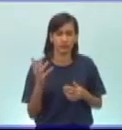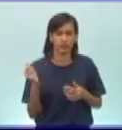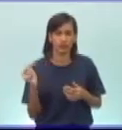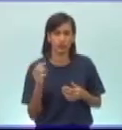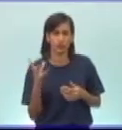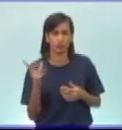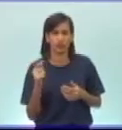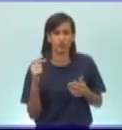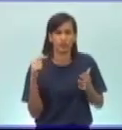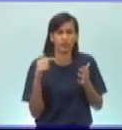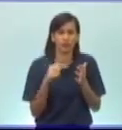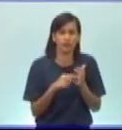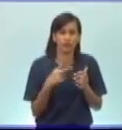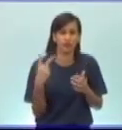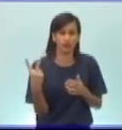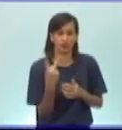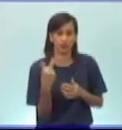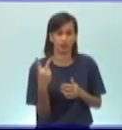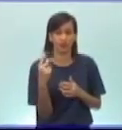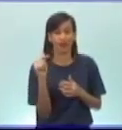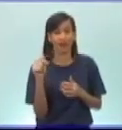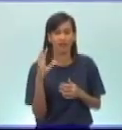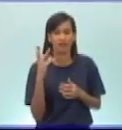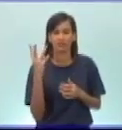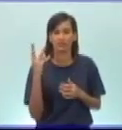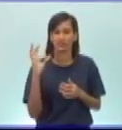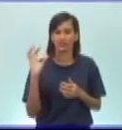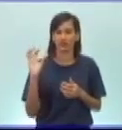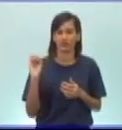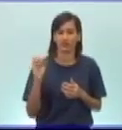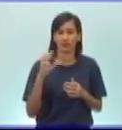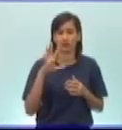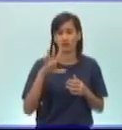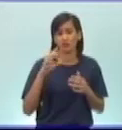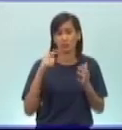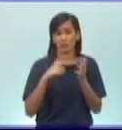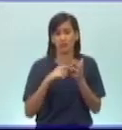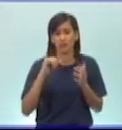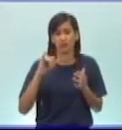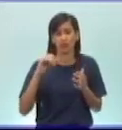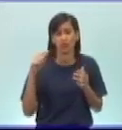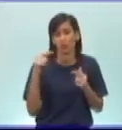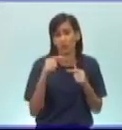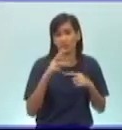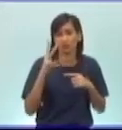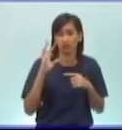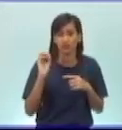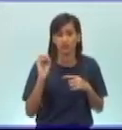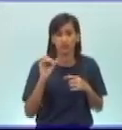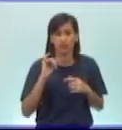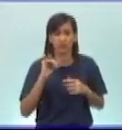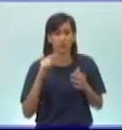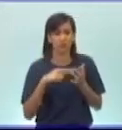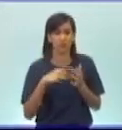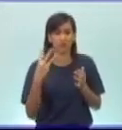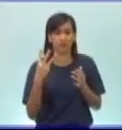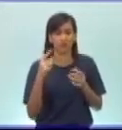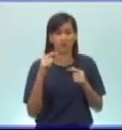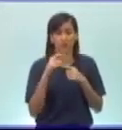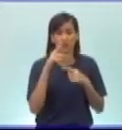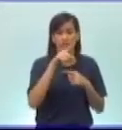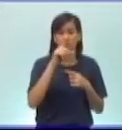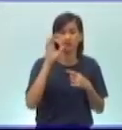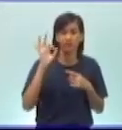ellos dos, que en este caso es el 30. Decimos 5 por 6 es igual a 30, por lo tanto 6 por 3 es igual a